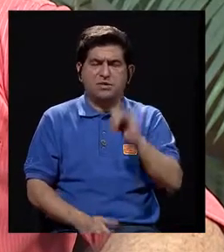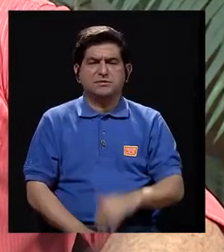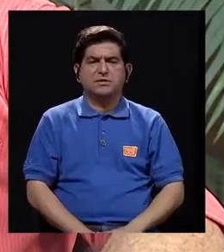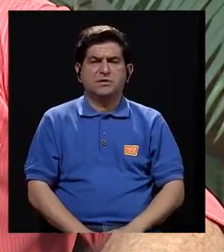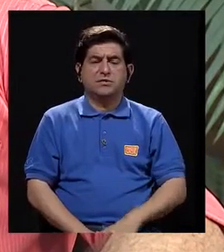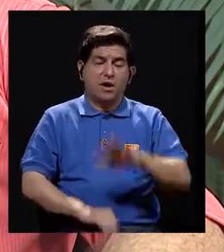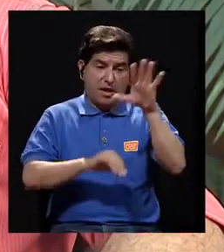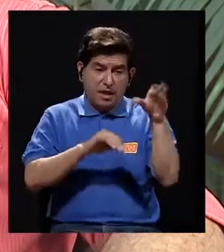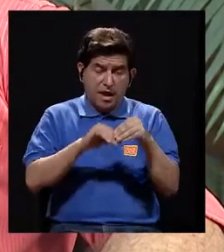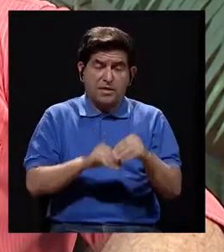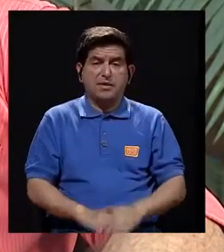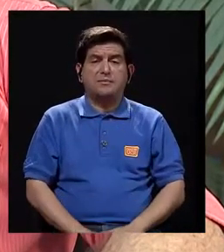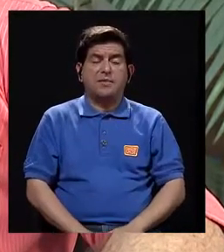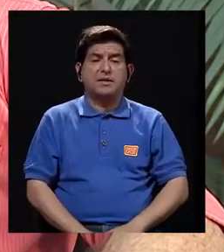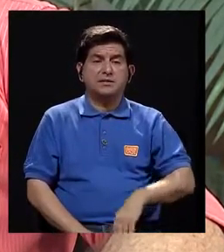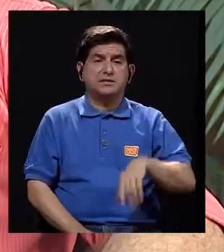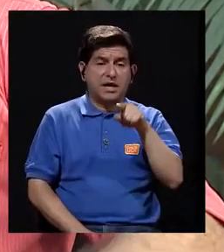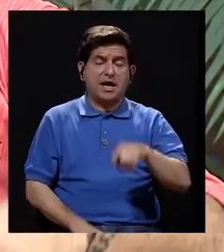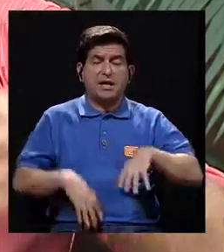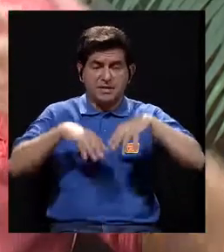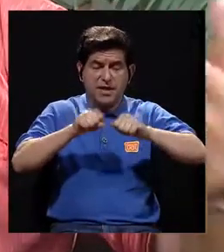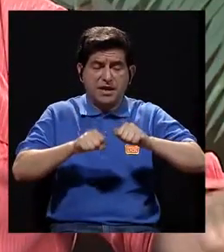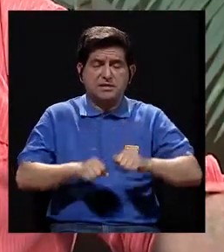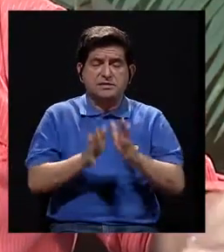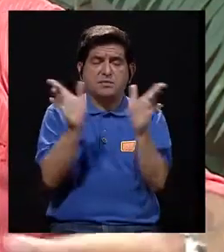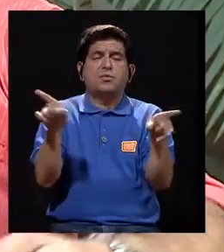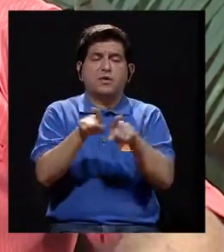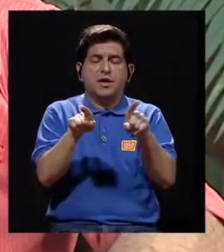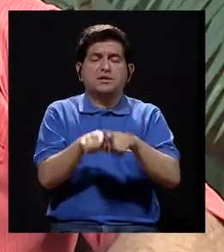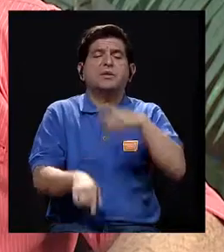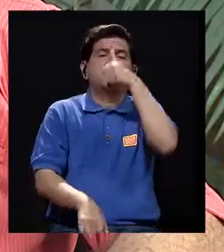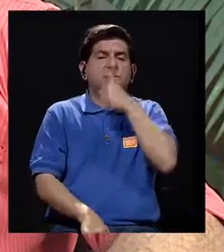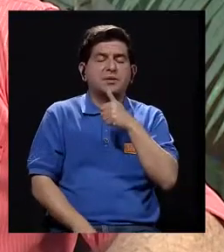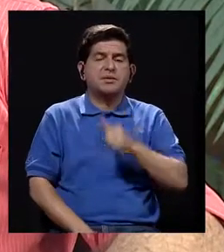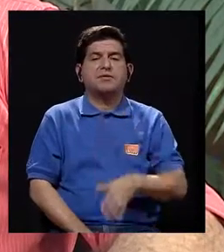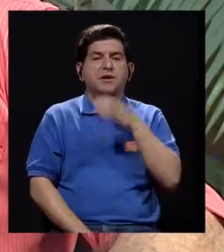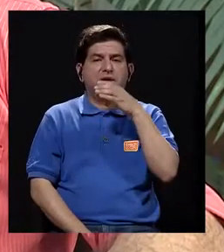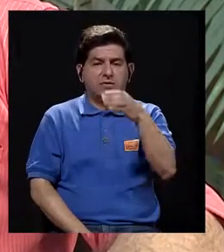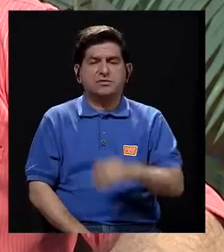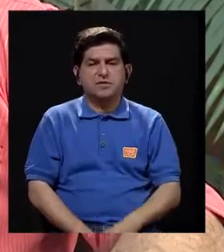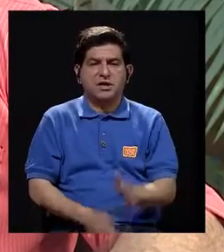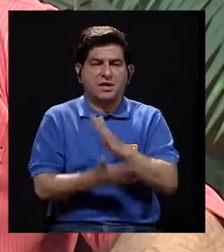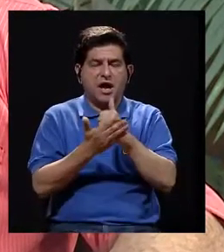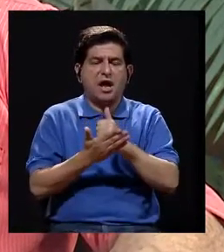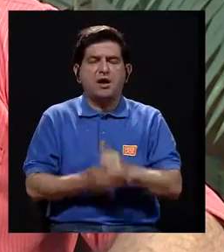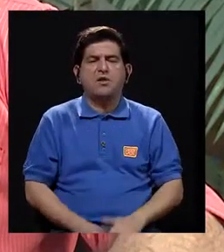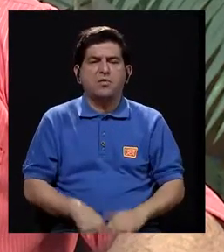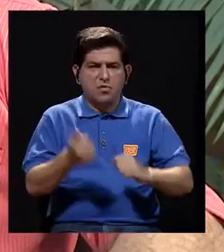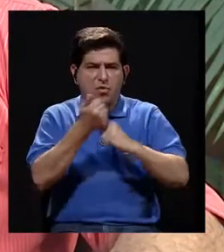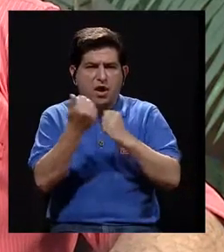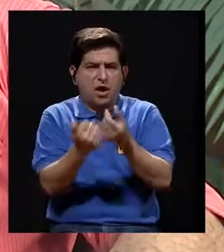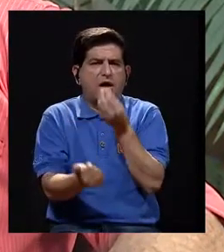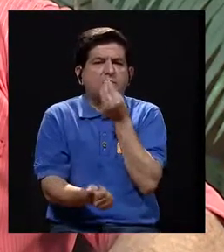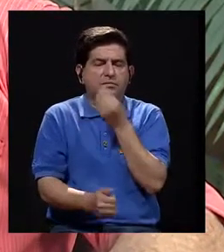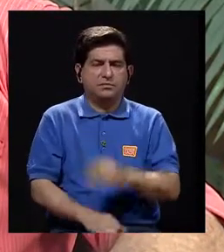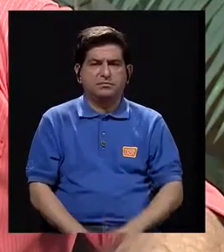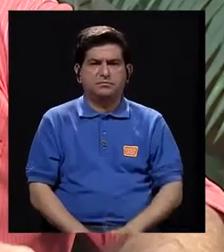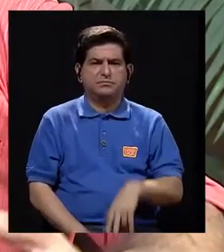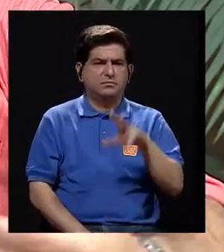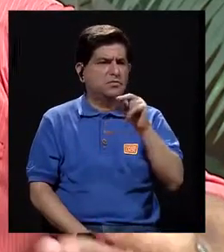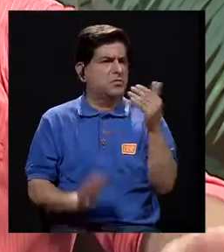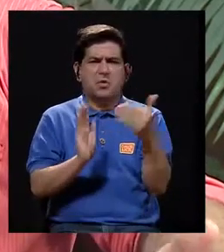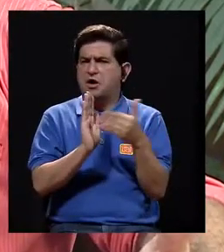también, aparte de la consulta pública, van también a una consulta privada donde siempre se les recomienda tomar algún suplemento. Entonces